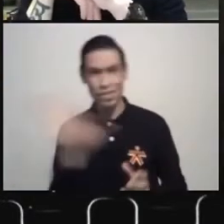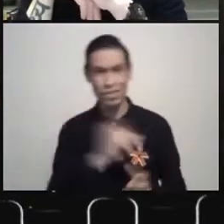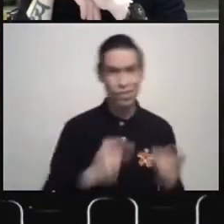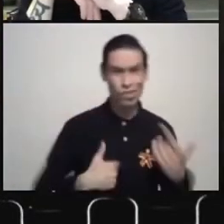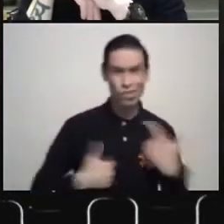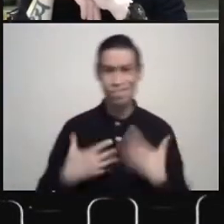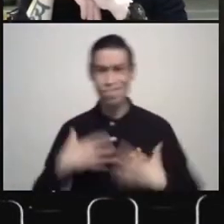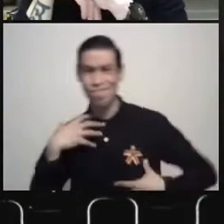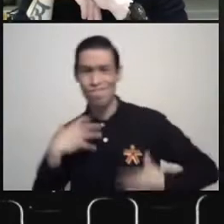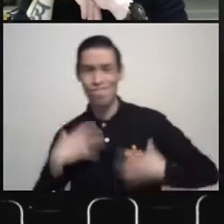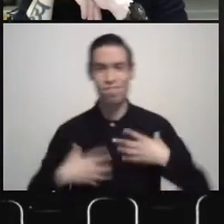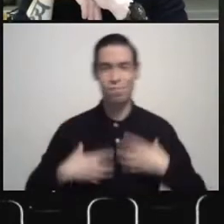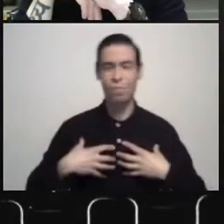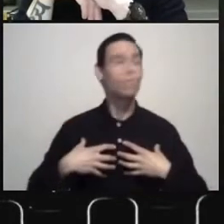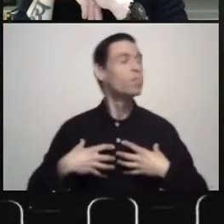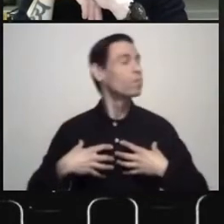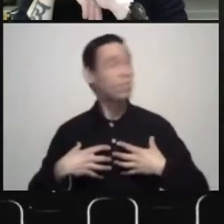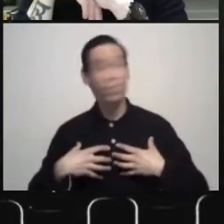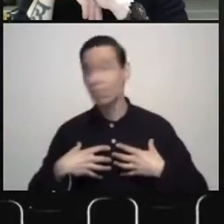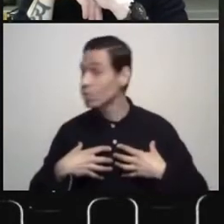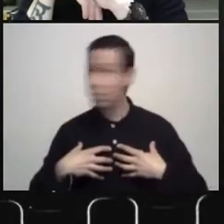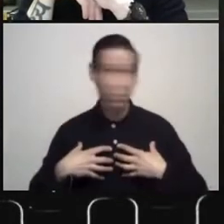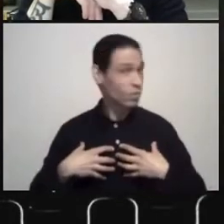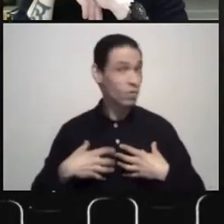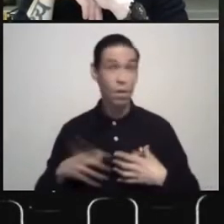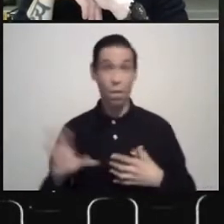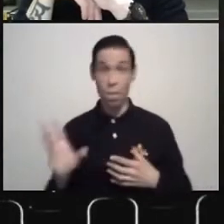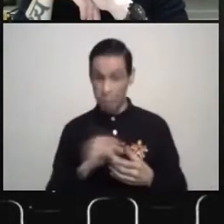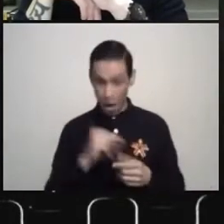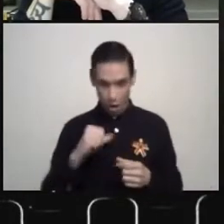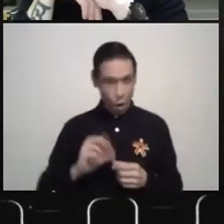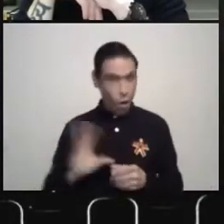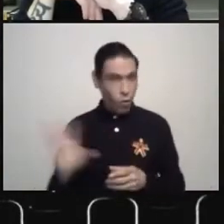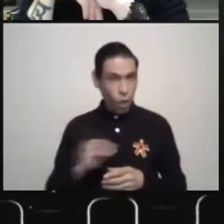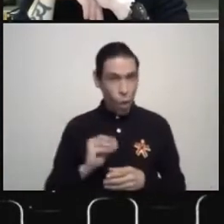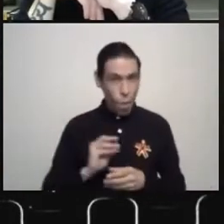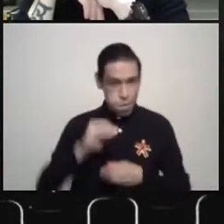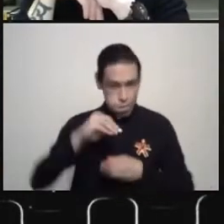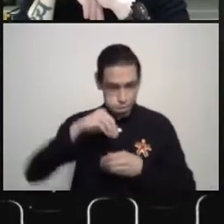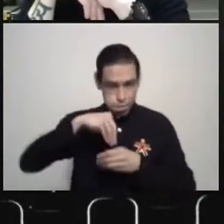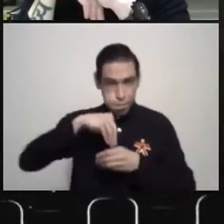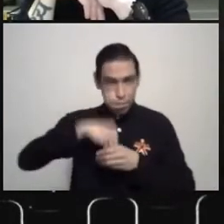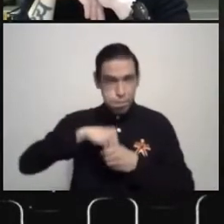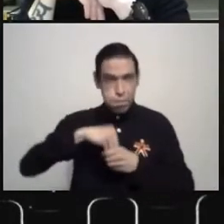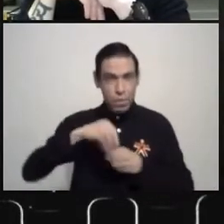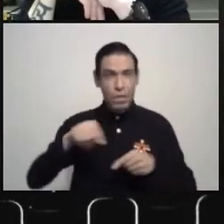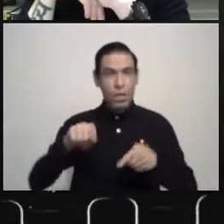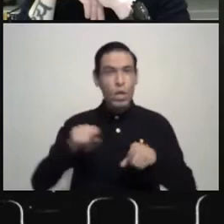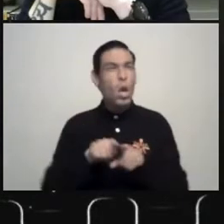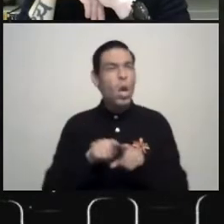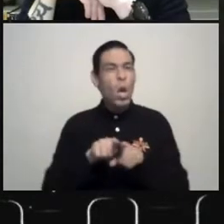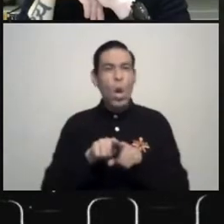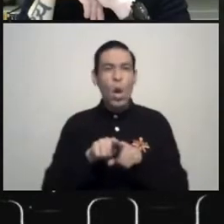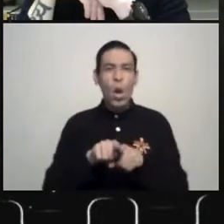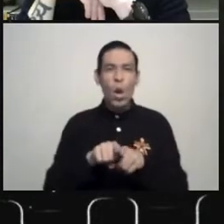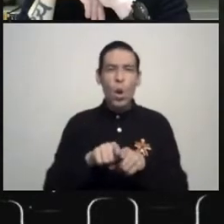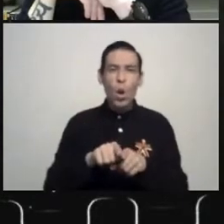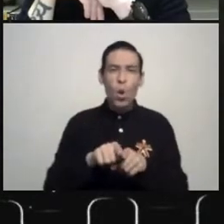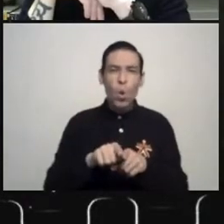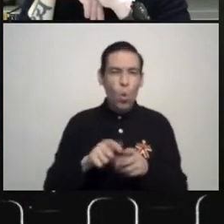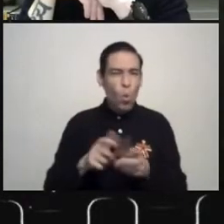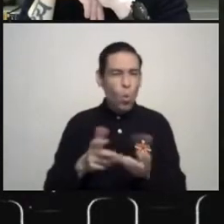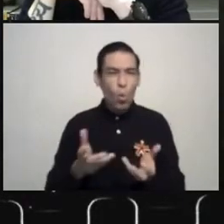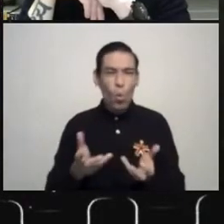que esto, cuando tiene el arte necesario y esa esencia artística necesaria, como está en el corazón y es tan